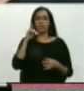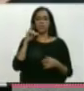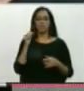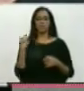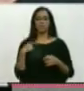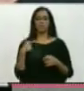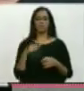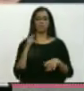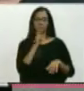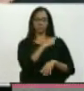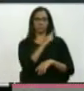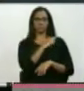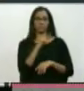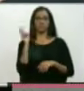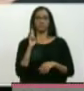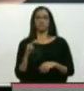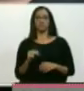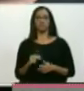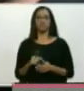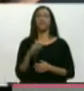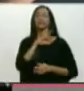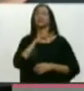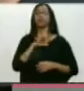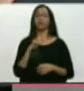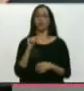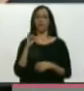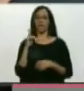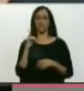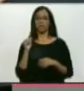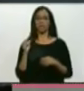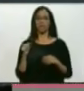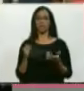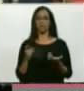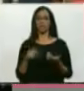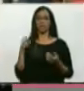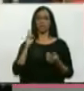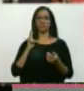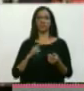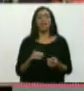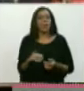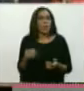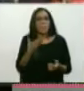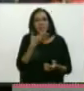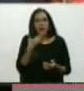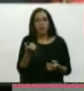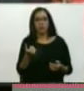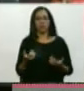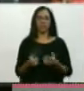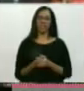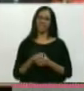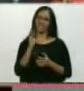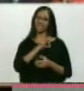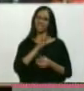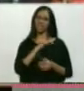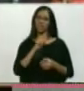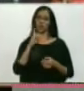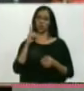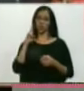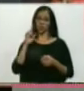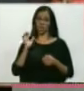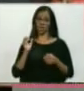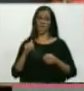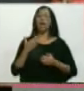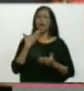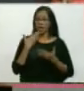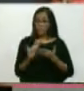tienen las autoridades venezolanas, si la señora Aída Merlano se encuentra en Venezuela, lo más lógico no es que el señor Iván Duque le pida